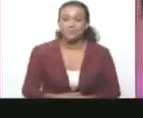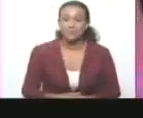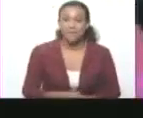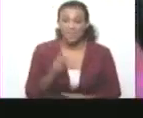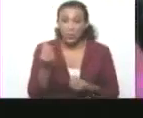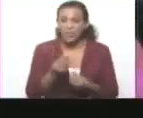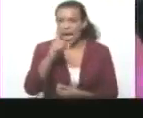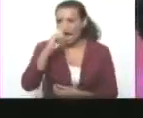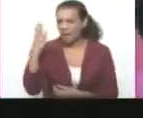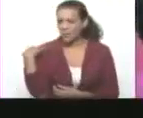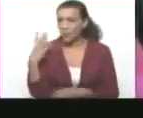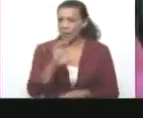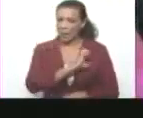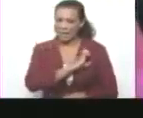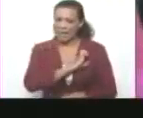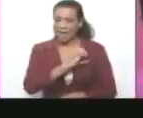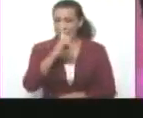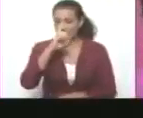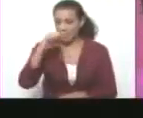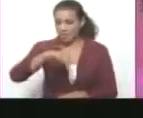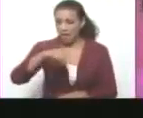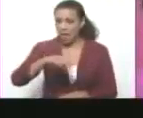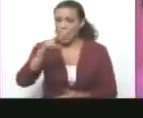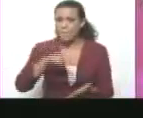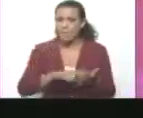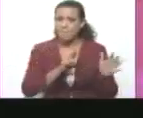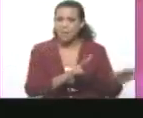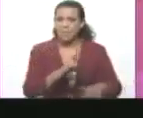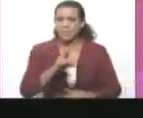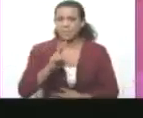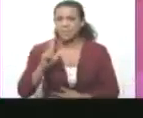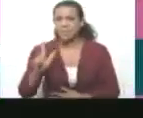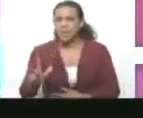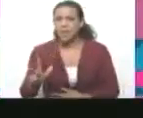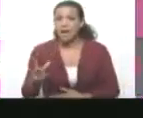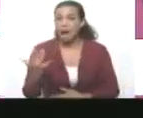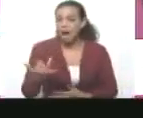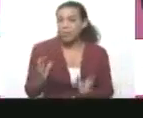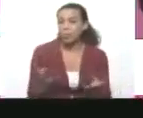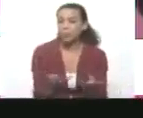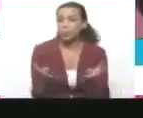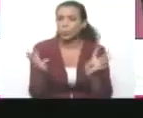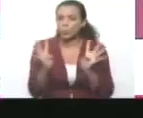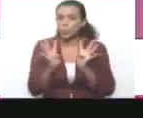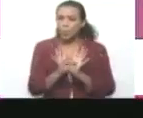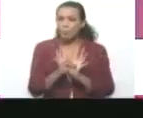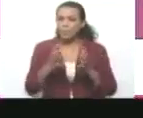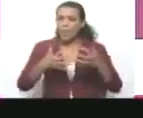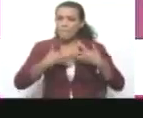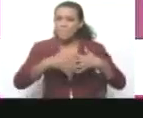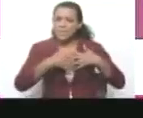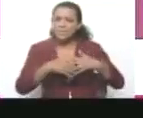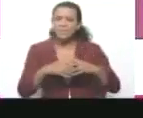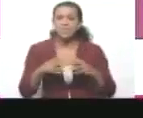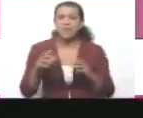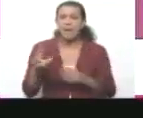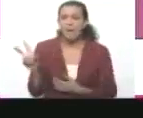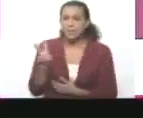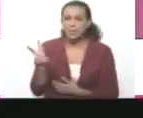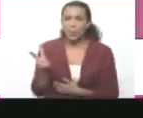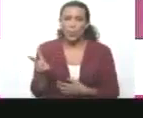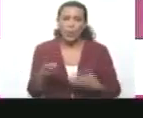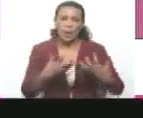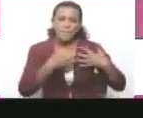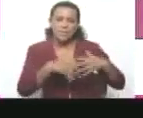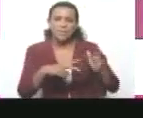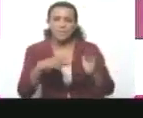enero de este año ya tuvimos una rueda de negocios entre empresarios turcos y venezolanos. Dio